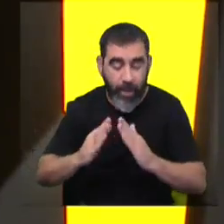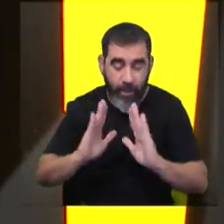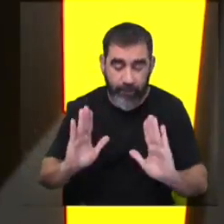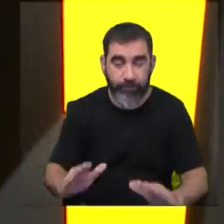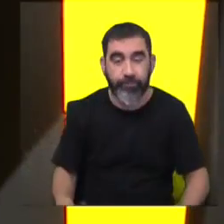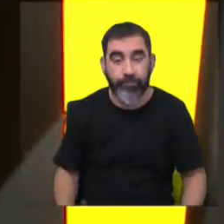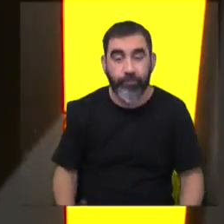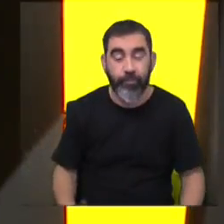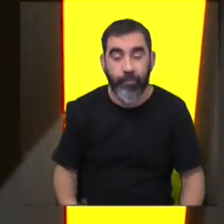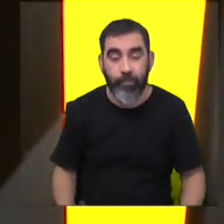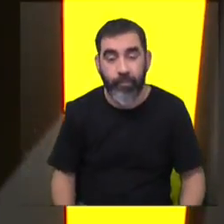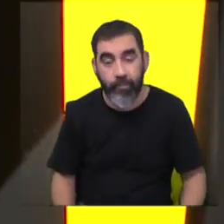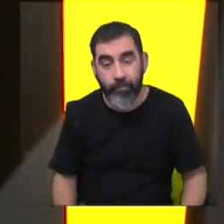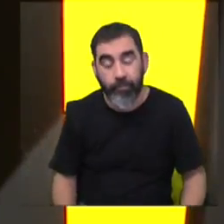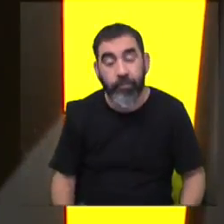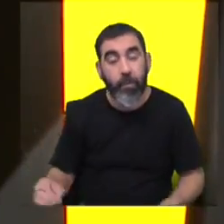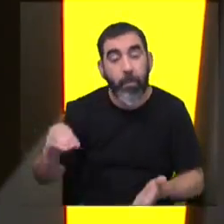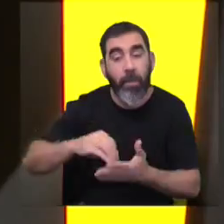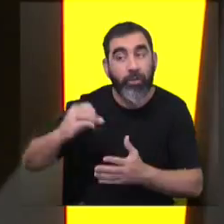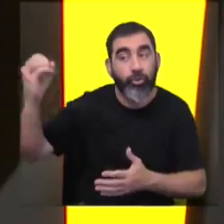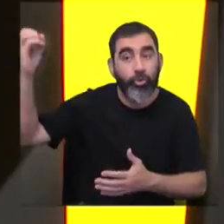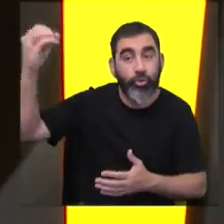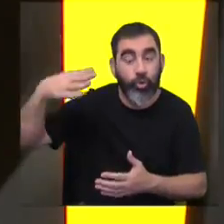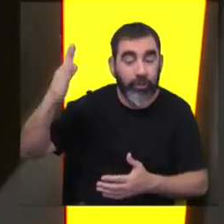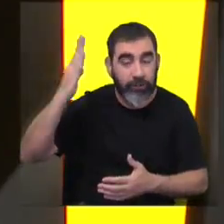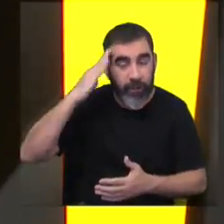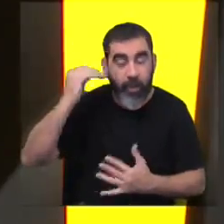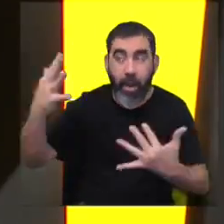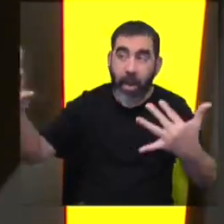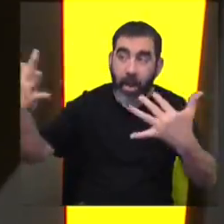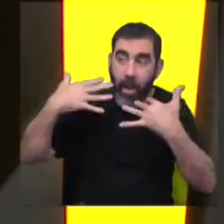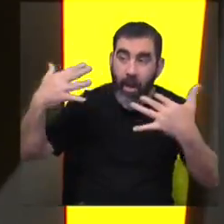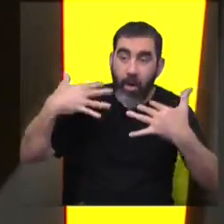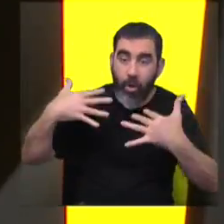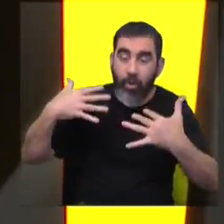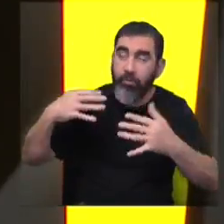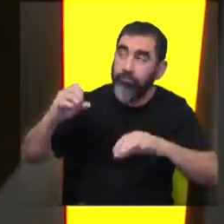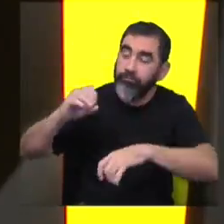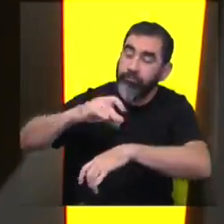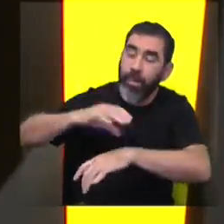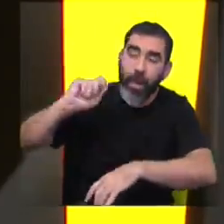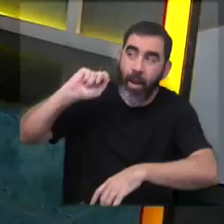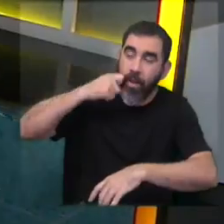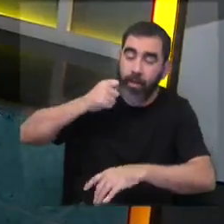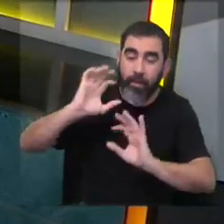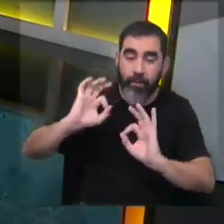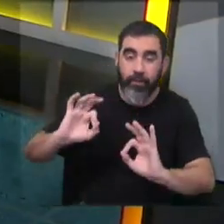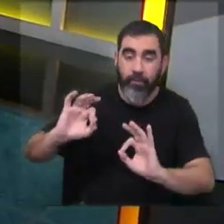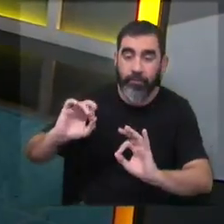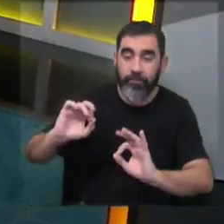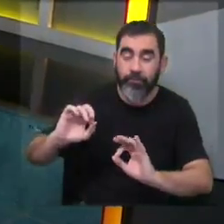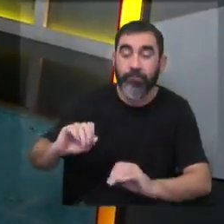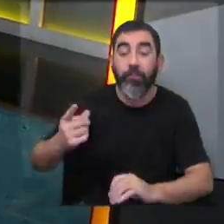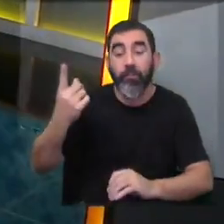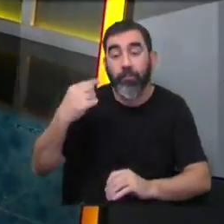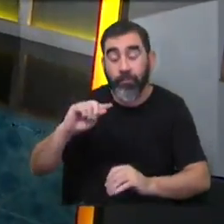además un elemento más, el sol, que ya sabemos que nos da calor, que genera la fotosíntesis, que nos fija la vitamina D